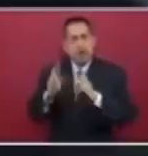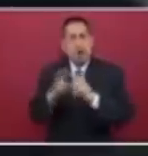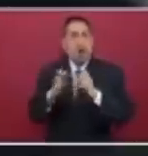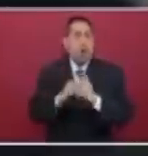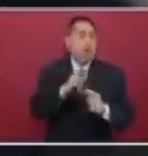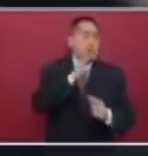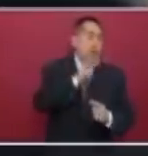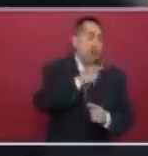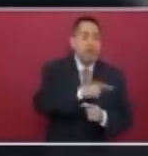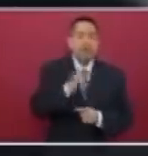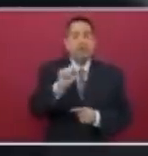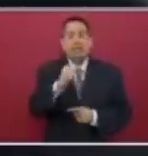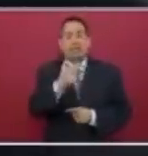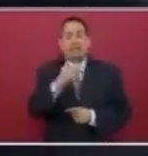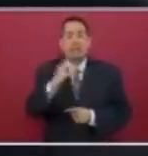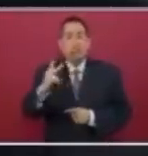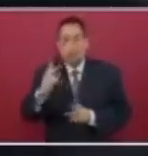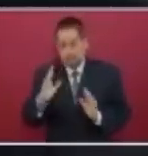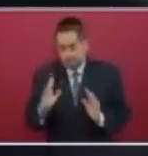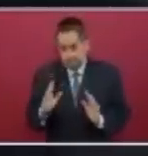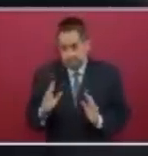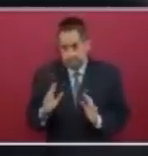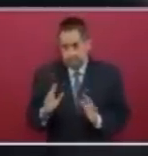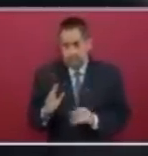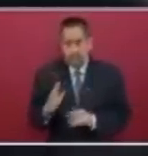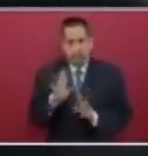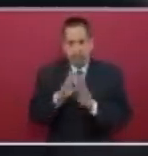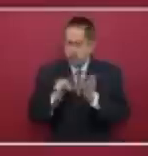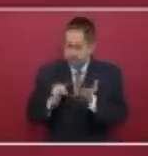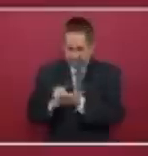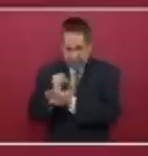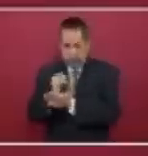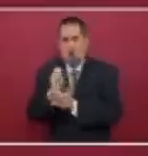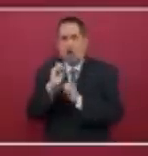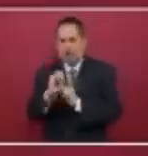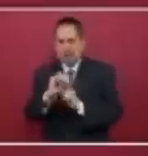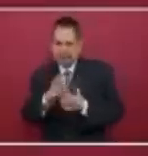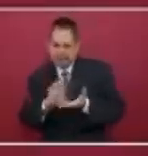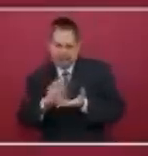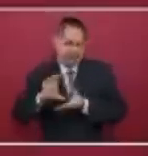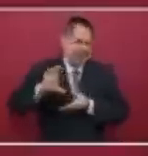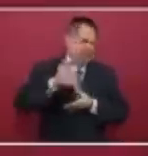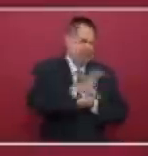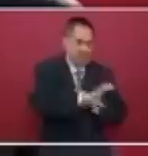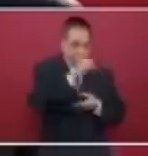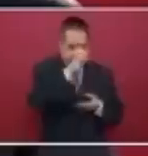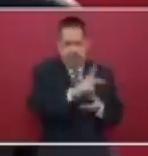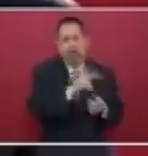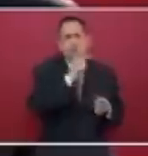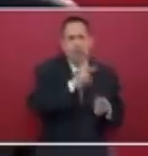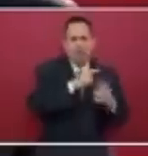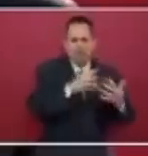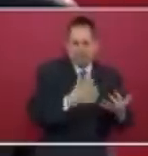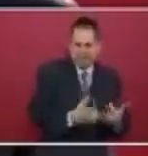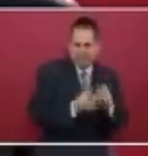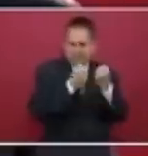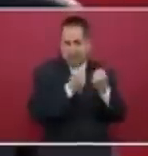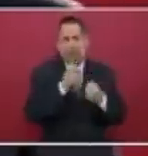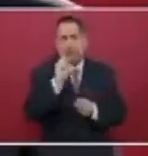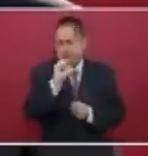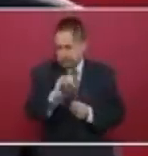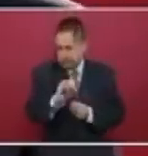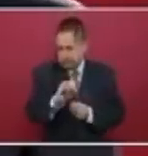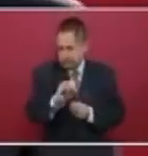y hacienda pero la acción ya está tomada fortalecer a pemex rescatar a